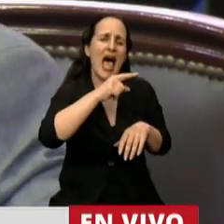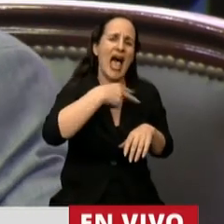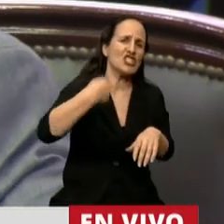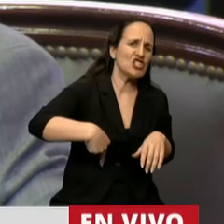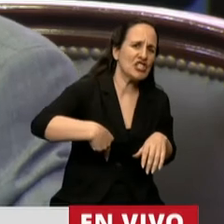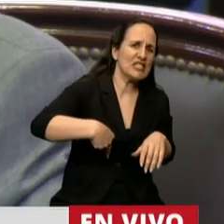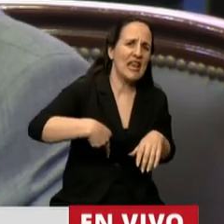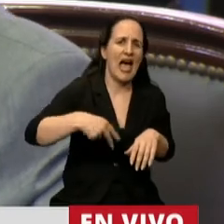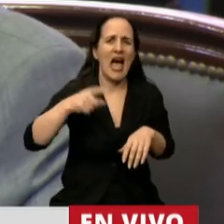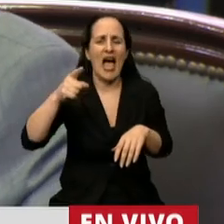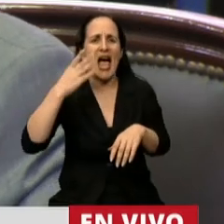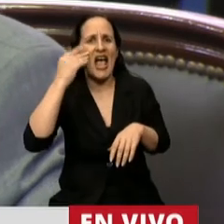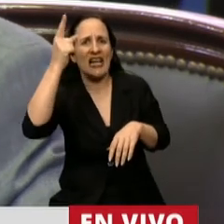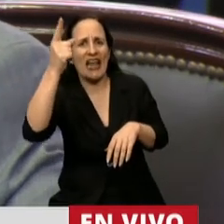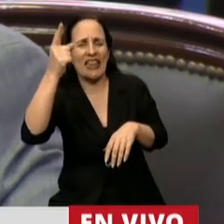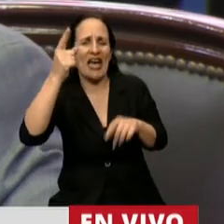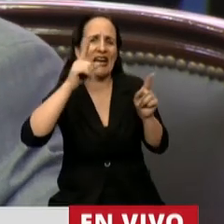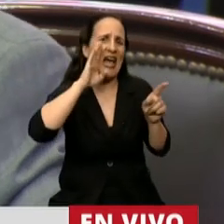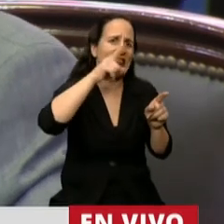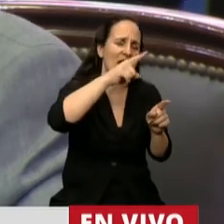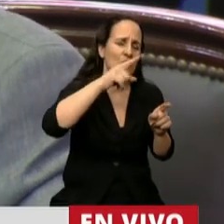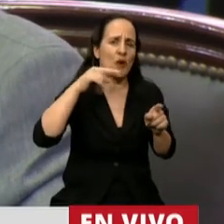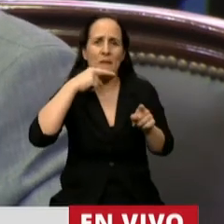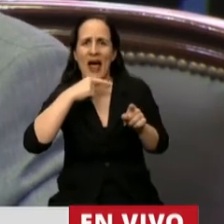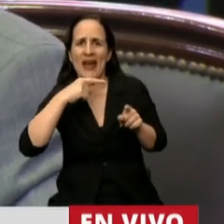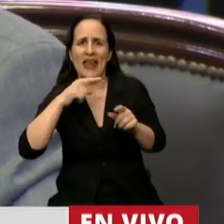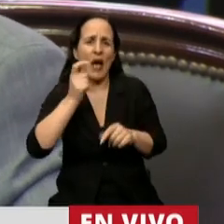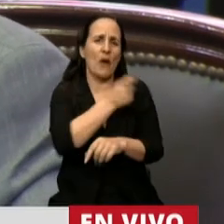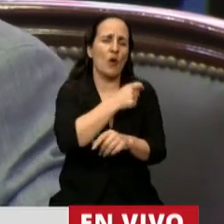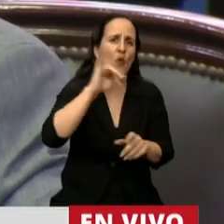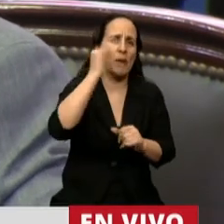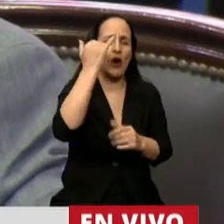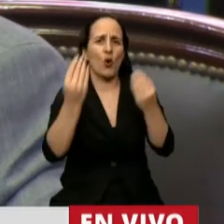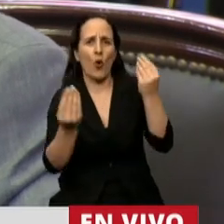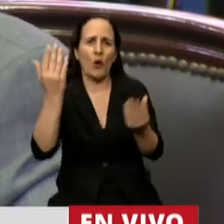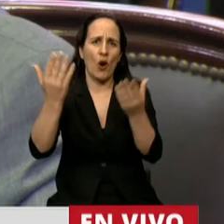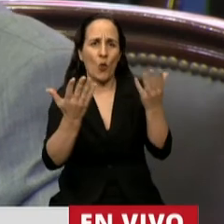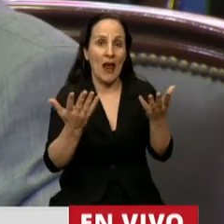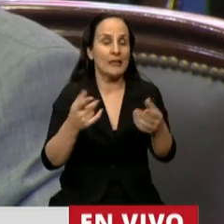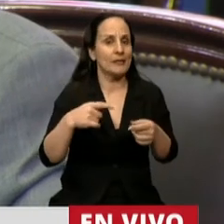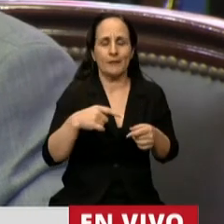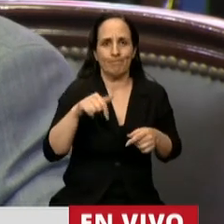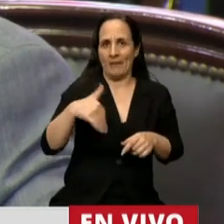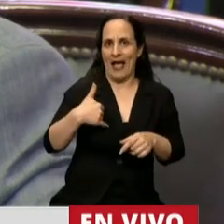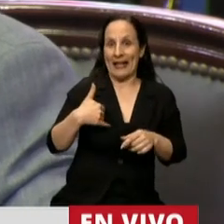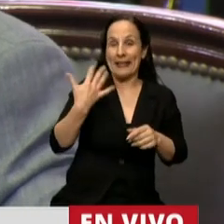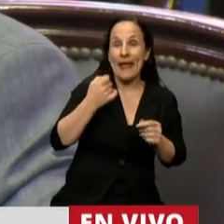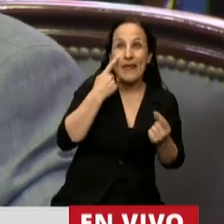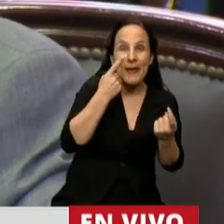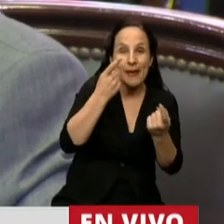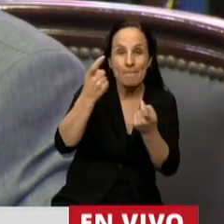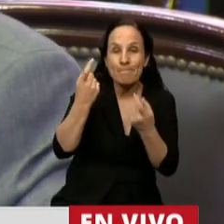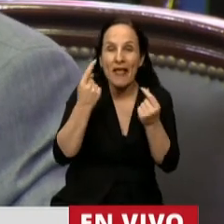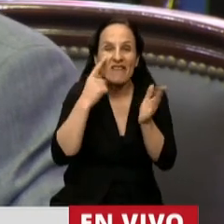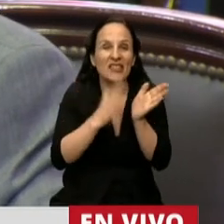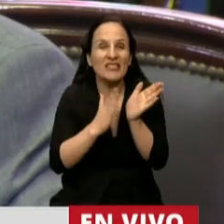pasa con la vacuna inglesa o la americana o la alemana. Creo yo que tenemos que abrir el juego de manera tal de poder ir comprobando,